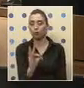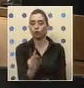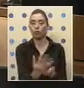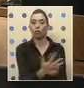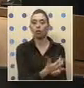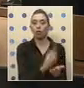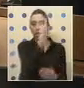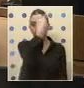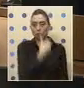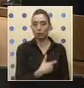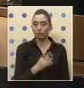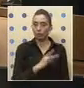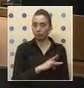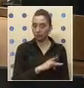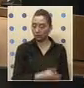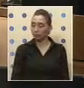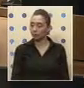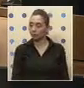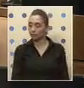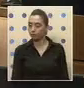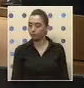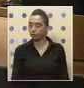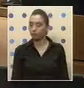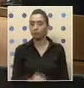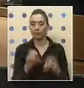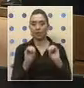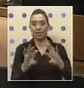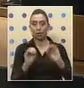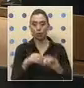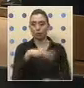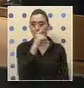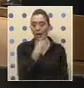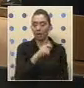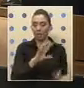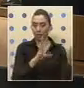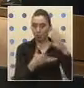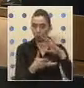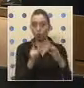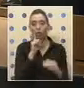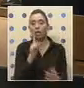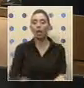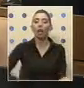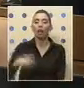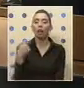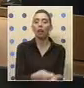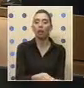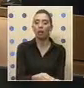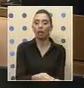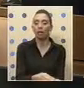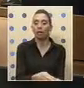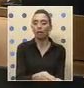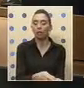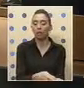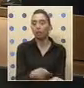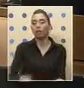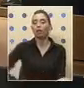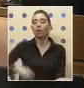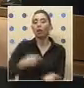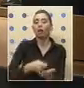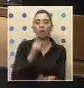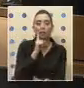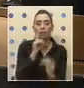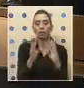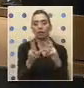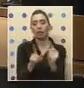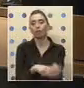de Chile. Y esta educación, que es la más cara del mundo, ¿quién la paga? La pagan las familias de